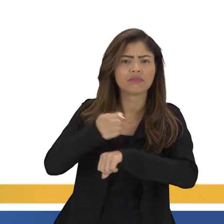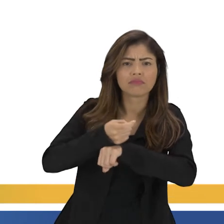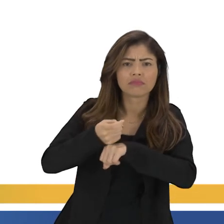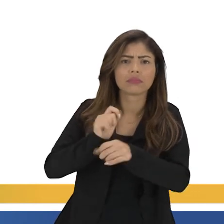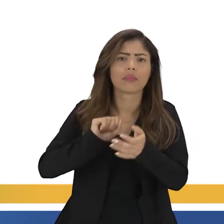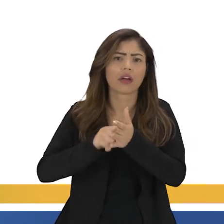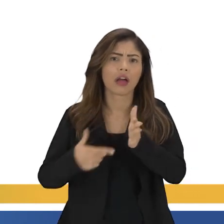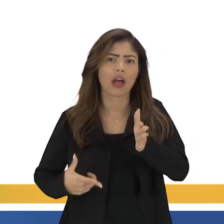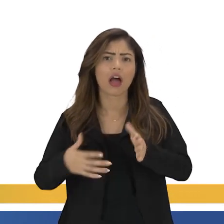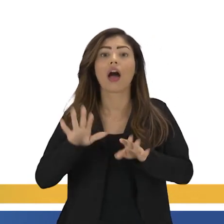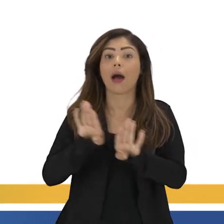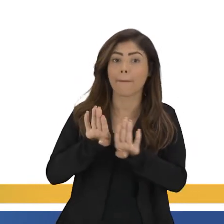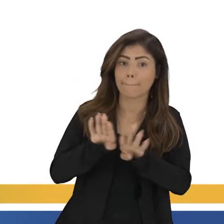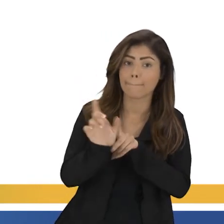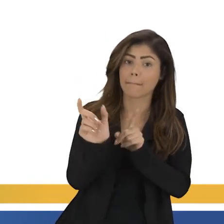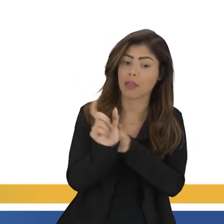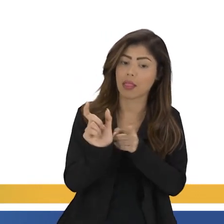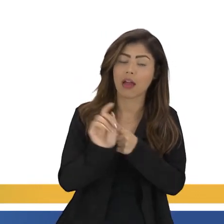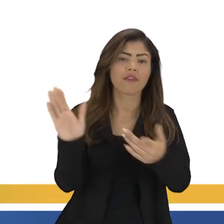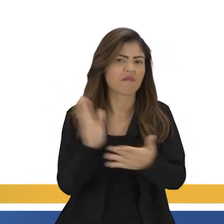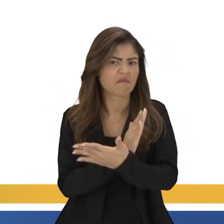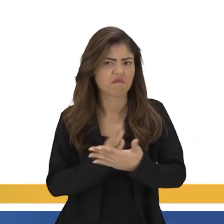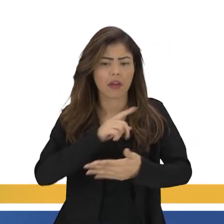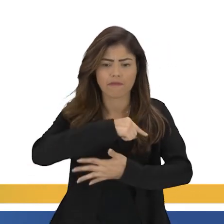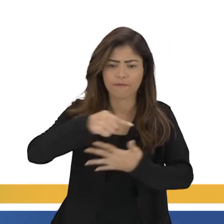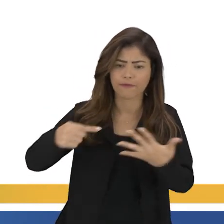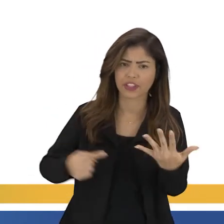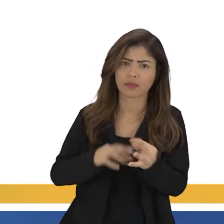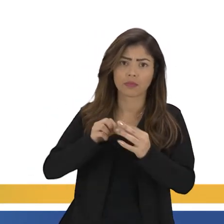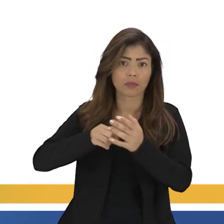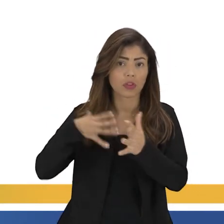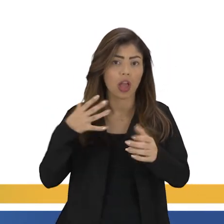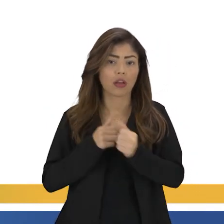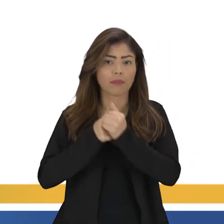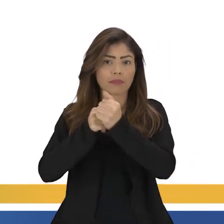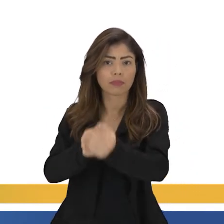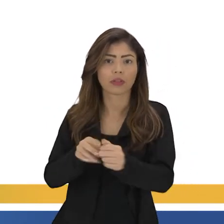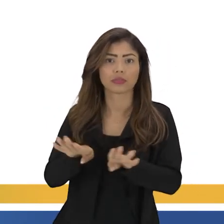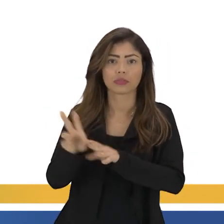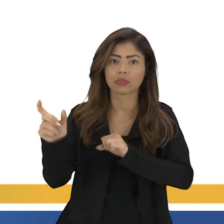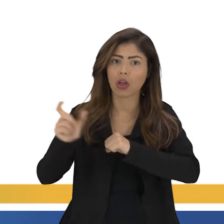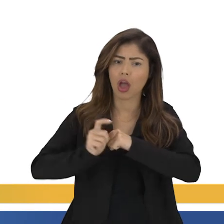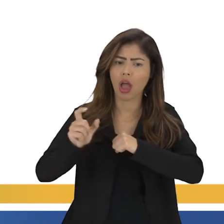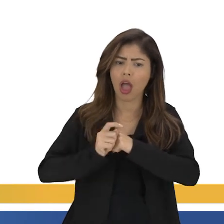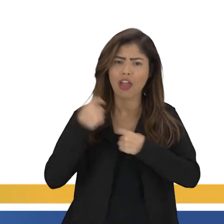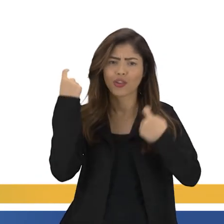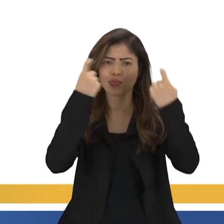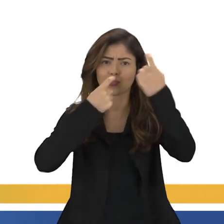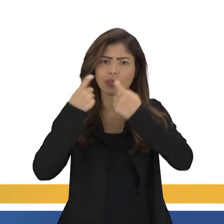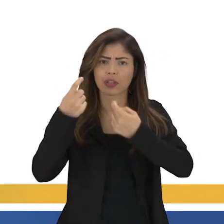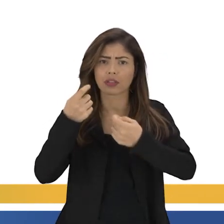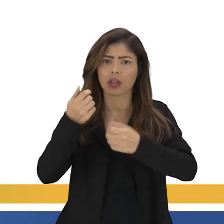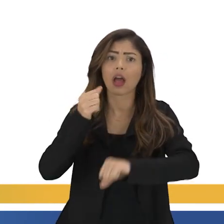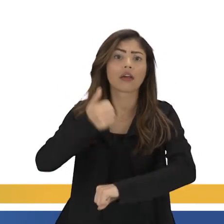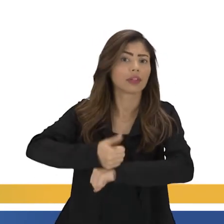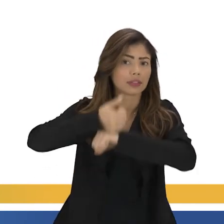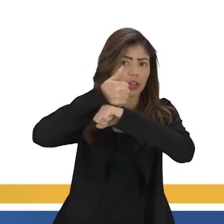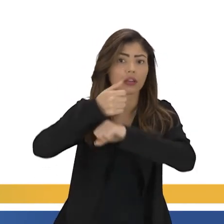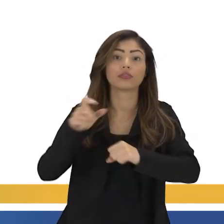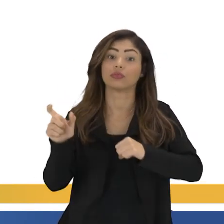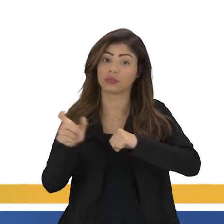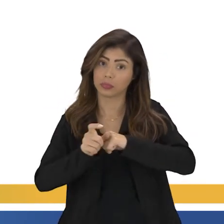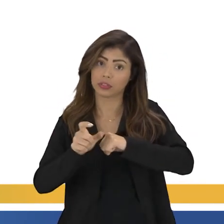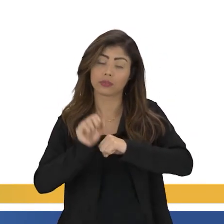são palavras variáveis, tá? Que acompanham o substantivo e expressa qualidades do